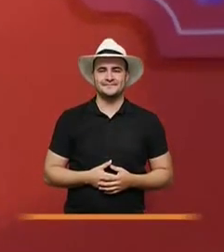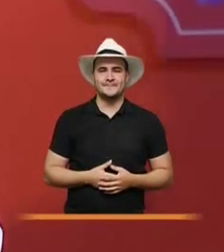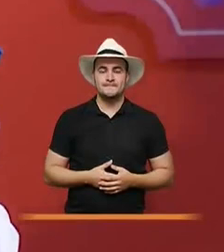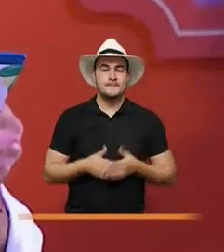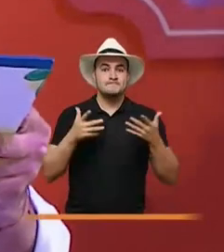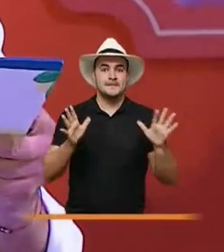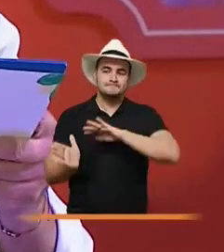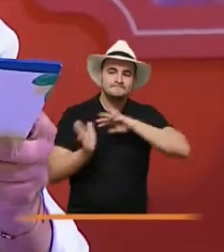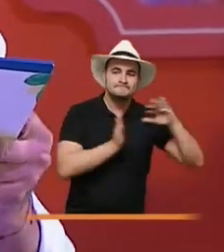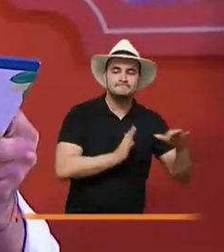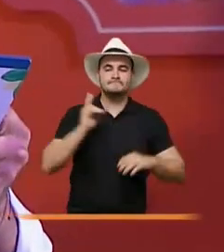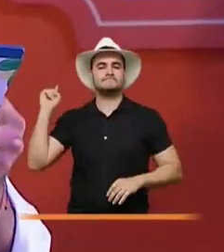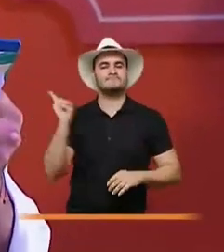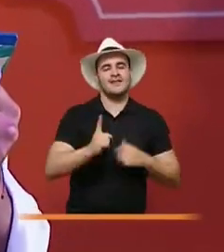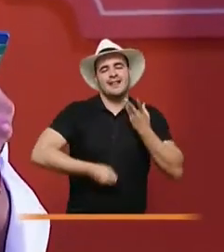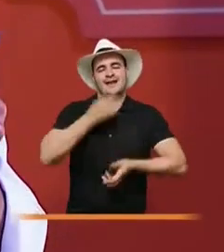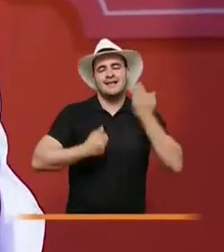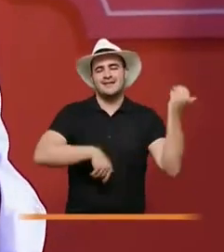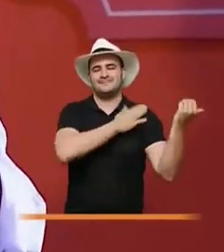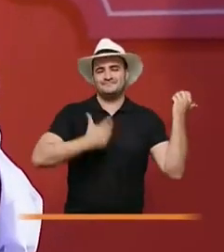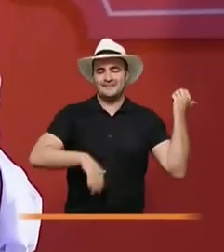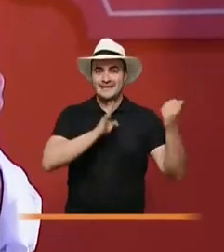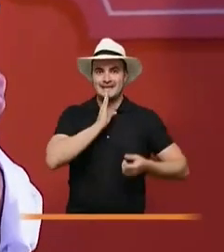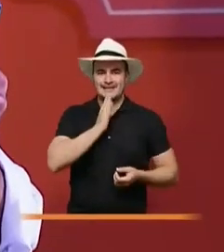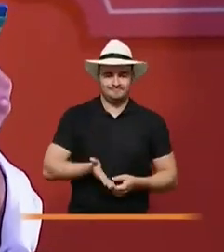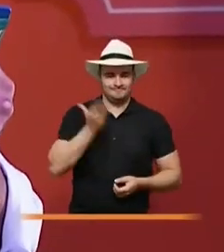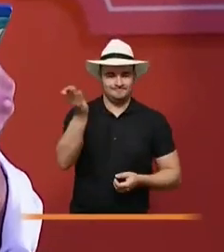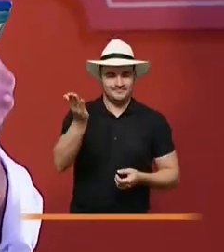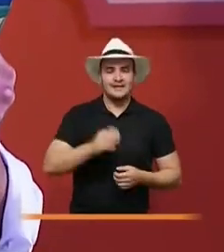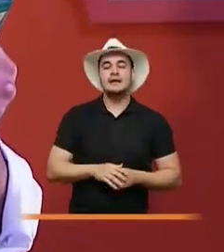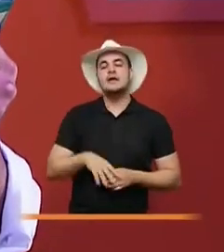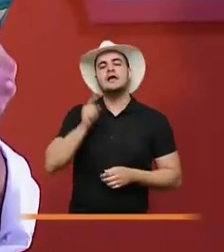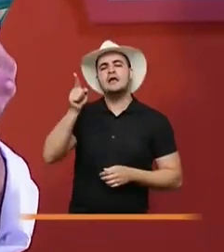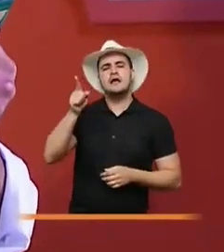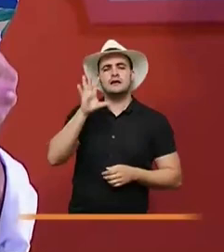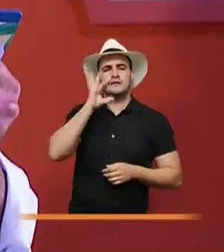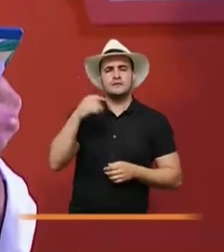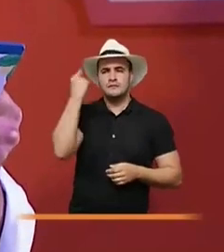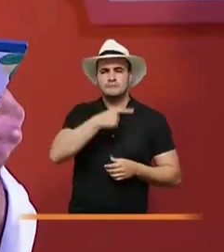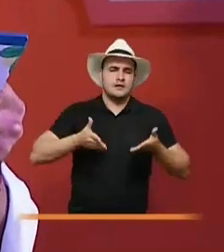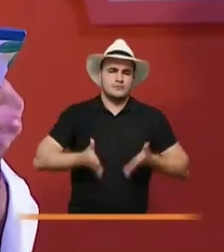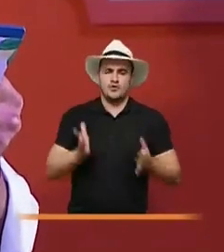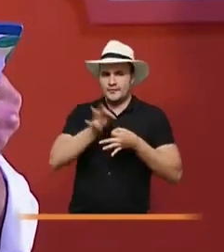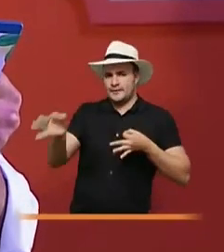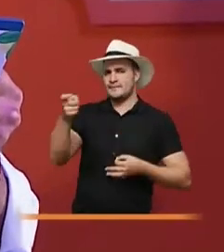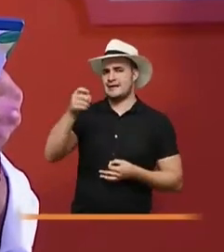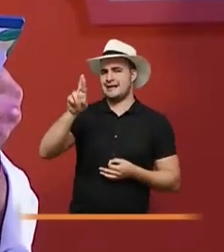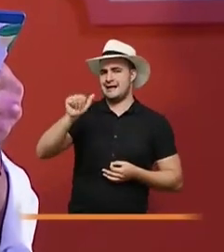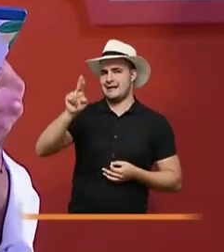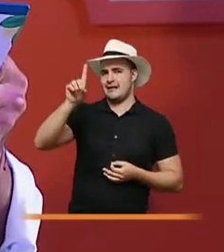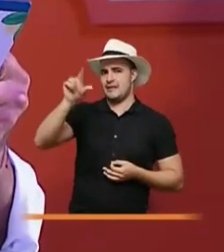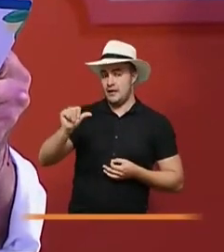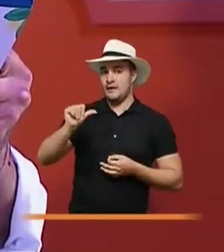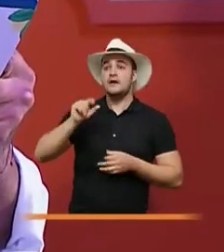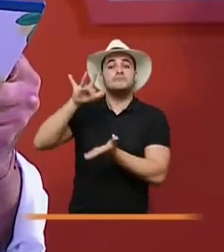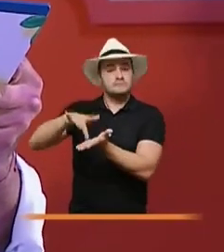y el siguiente trabajador de la lista diego alexander gómez aristizábal pichingo nació en granada ha sido rey nacional de la trova de la feria de manizales en